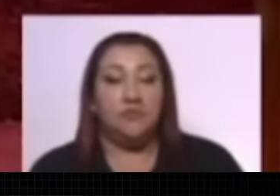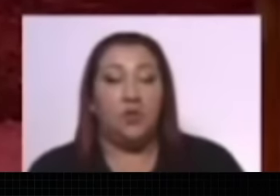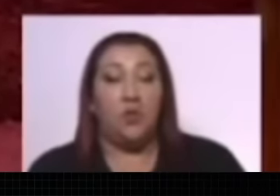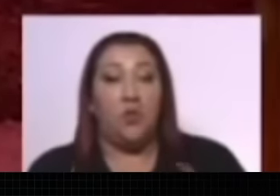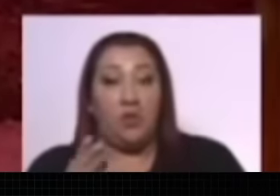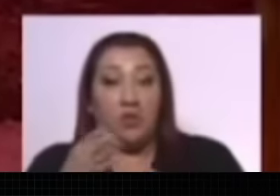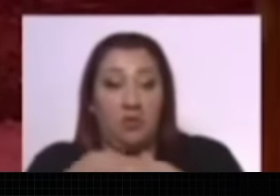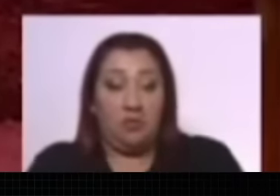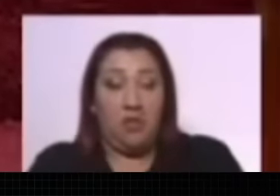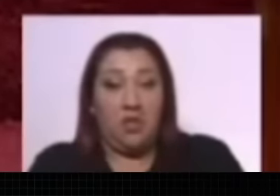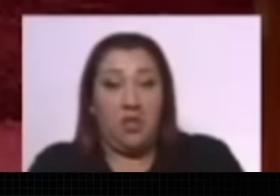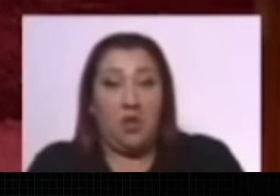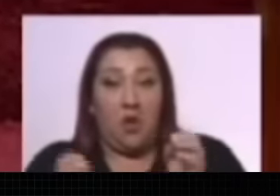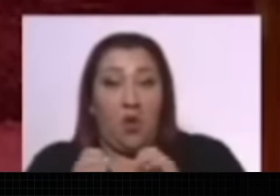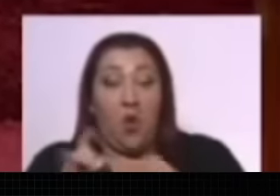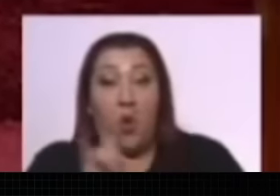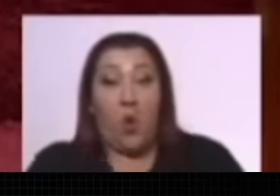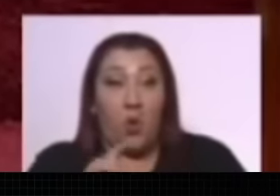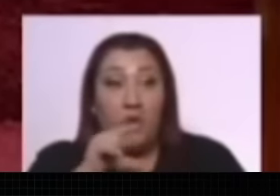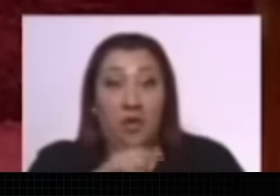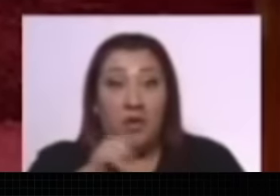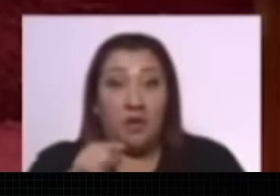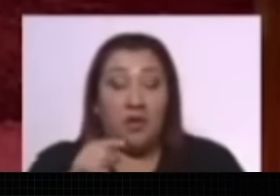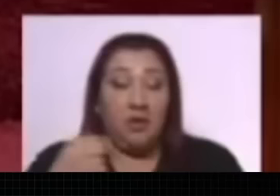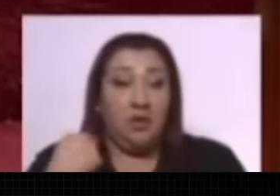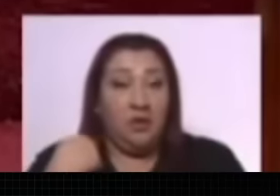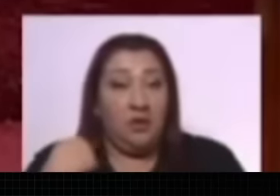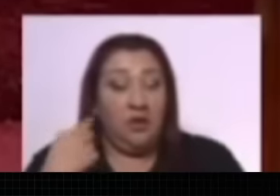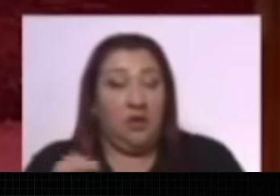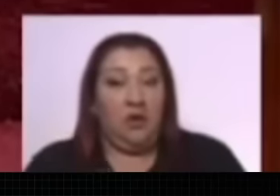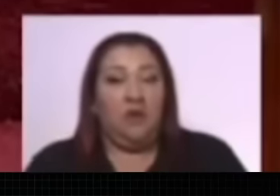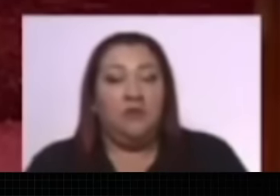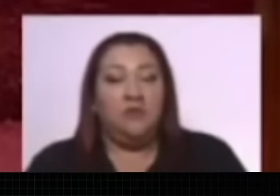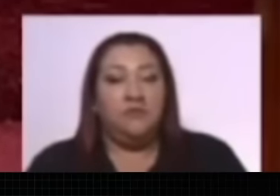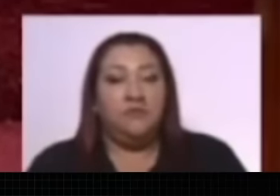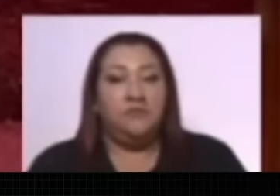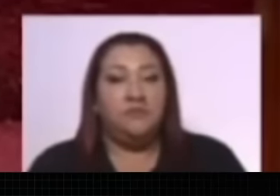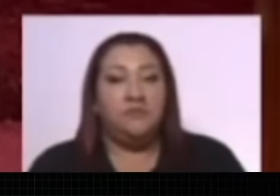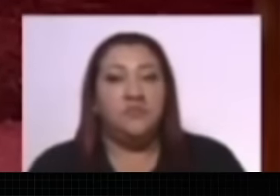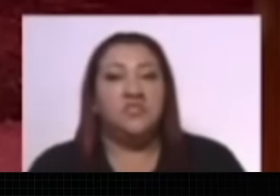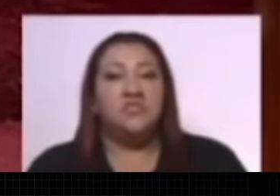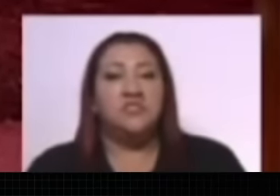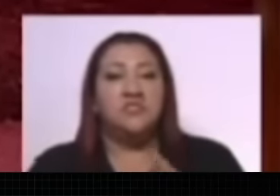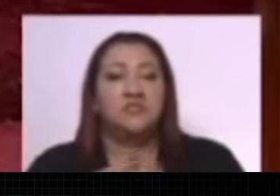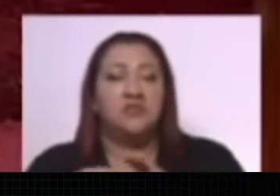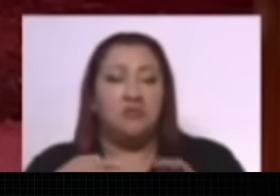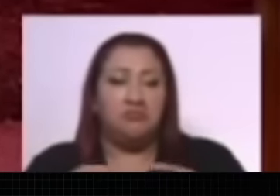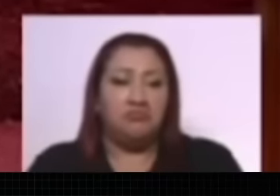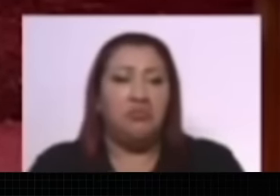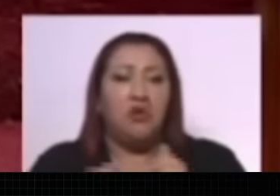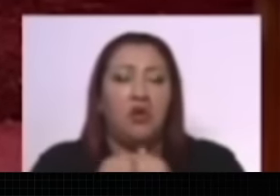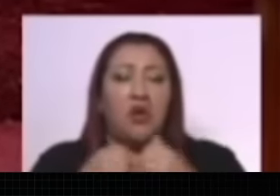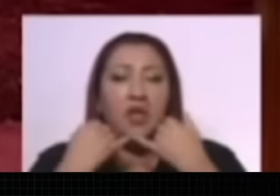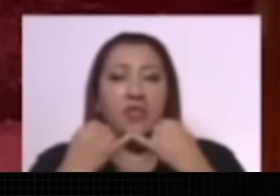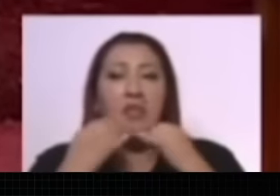intervención o el uso de estas competencias es invadir la independencia de